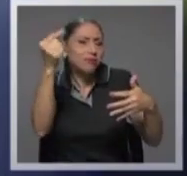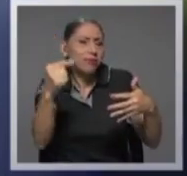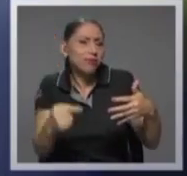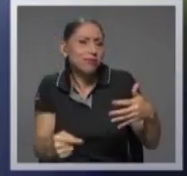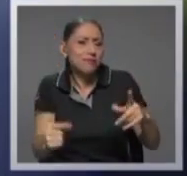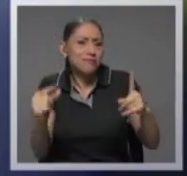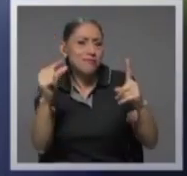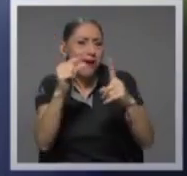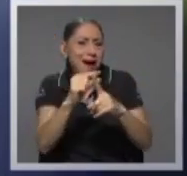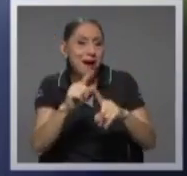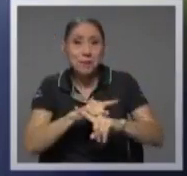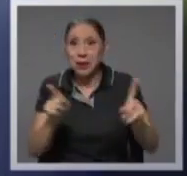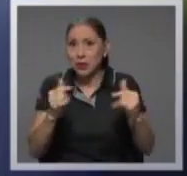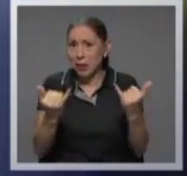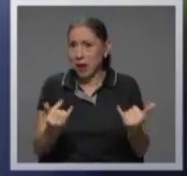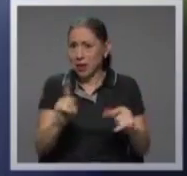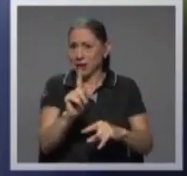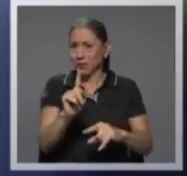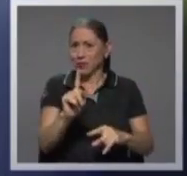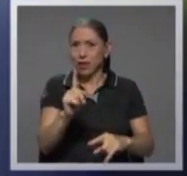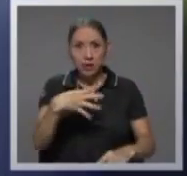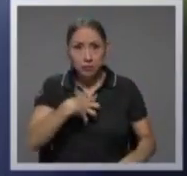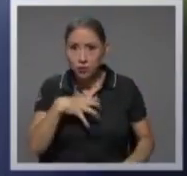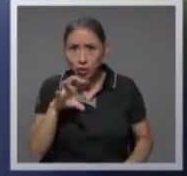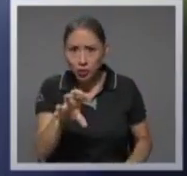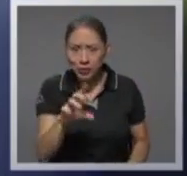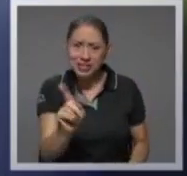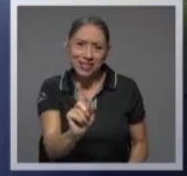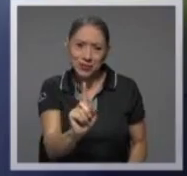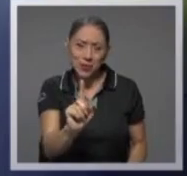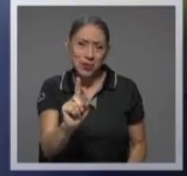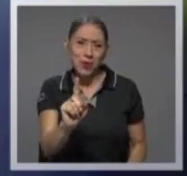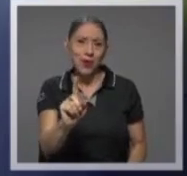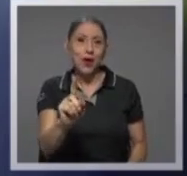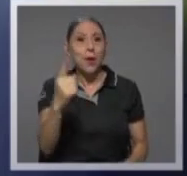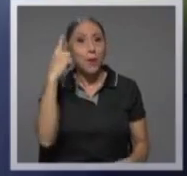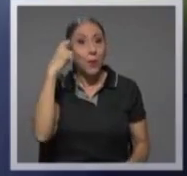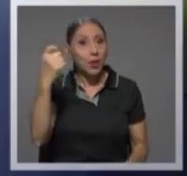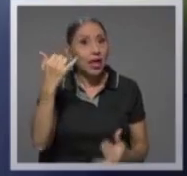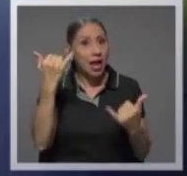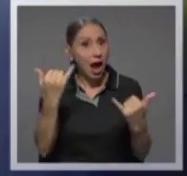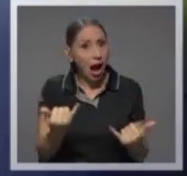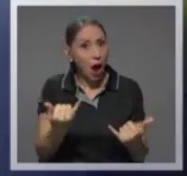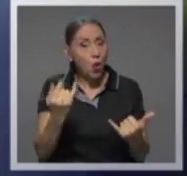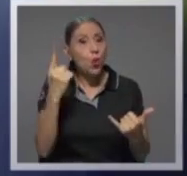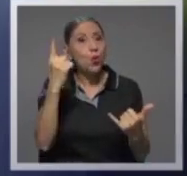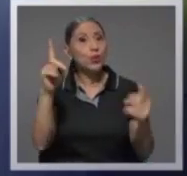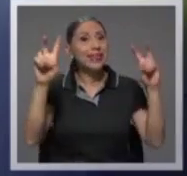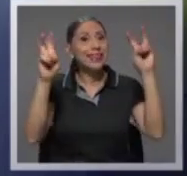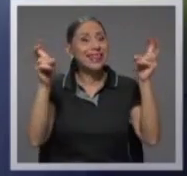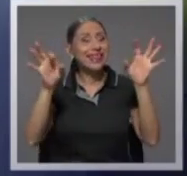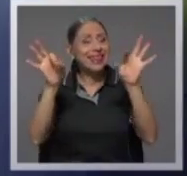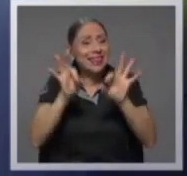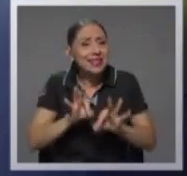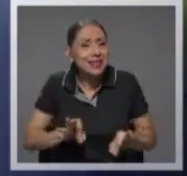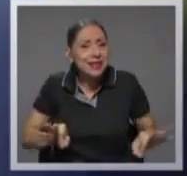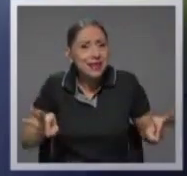vez, no porque no se lo merezca, sino porque hay un tema preocupante.